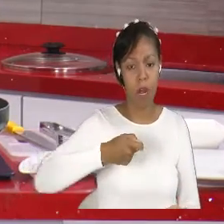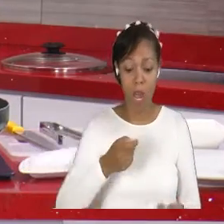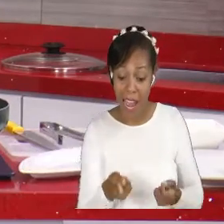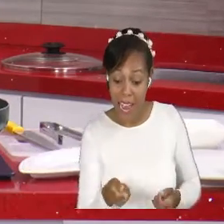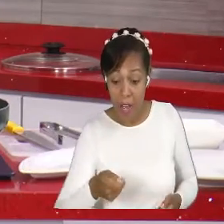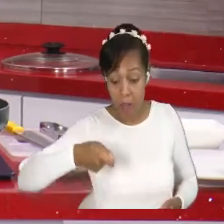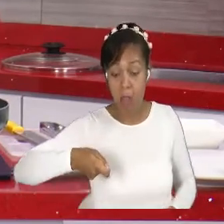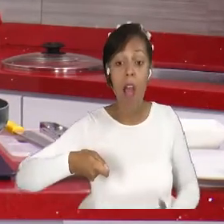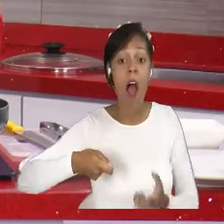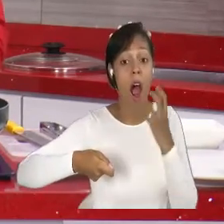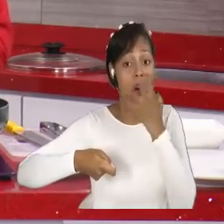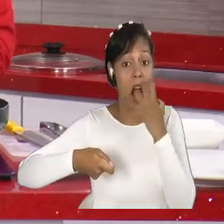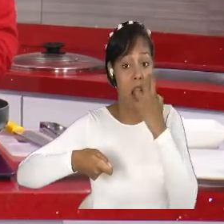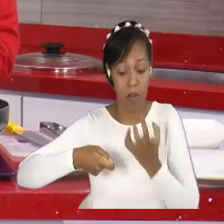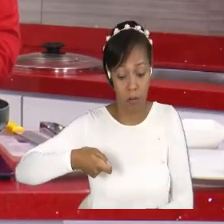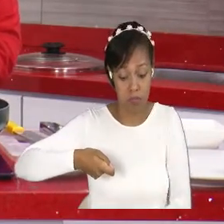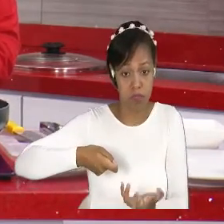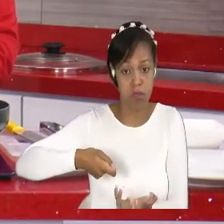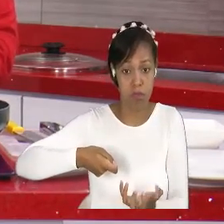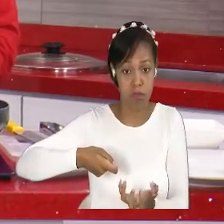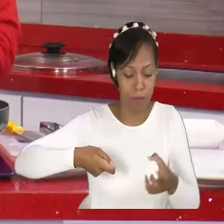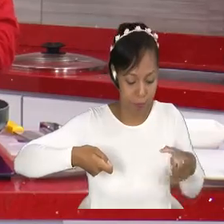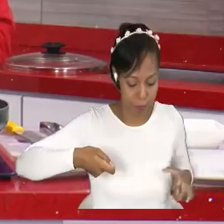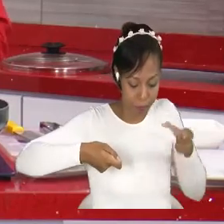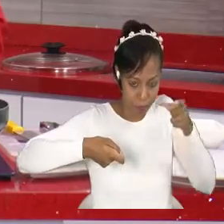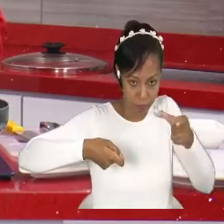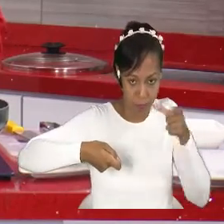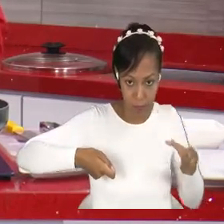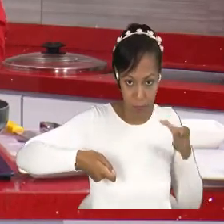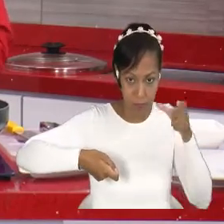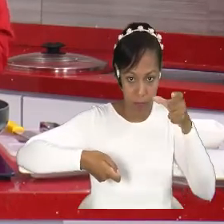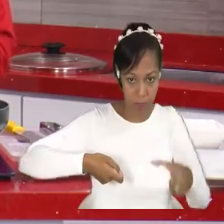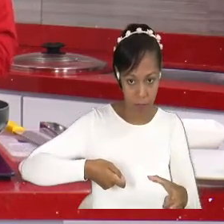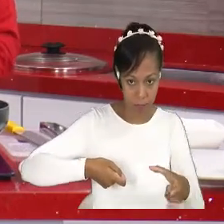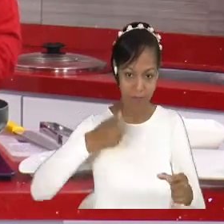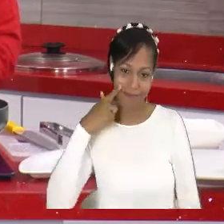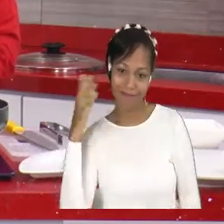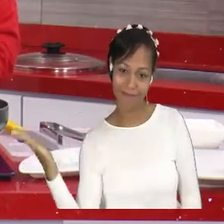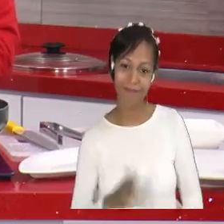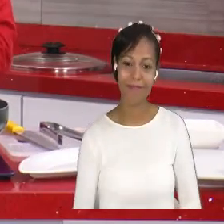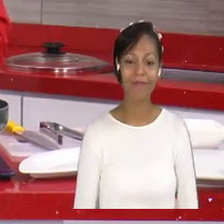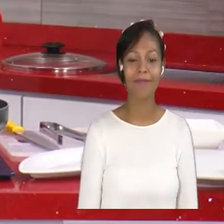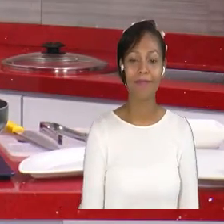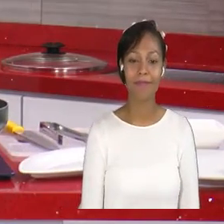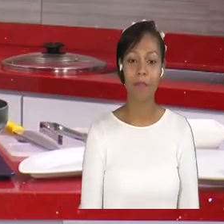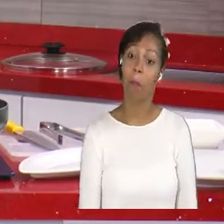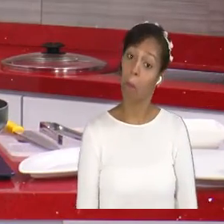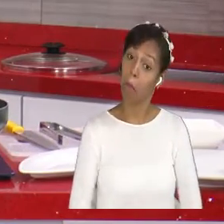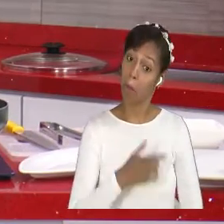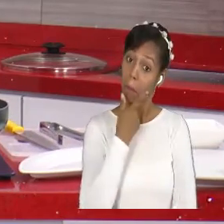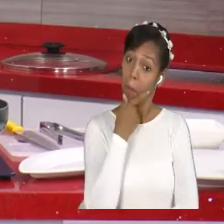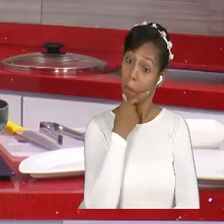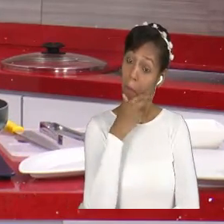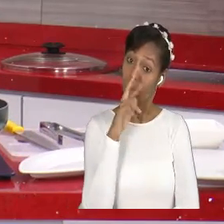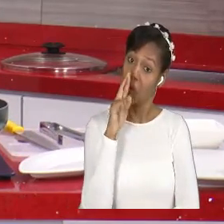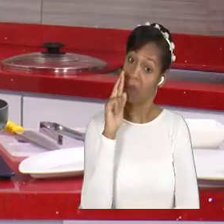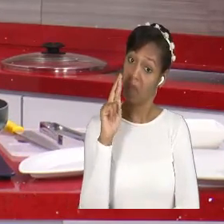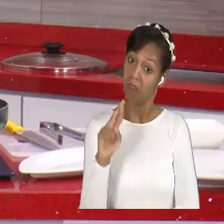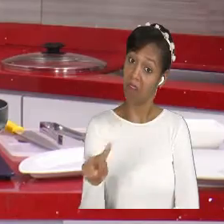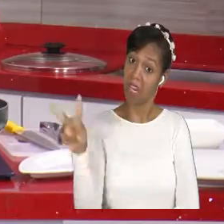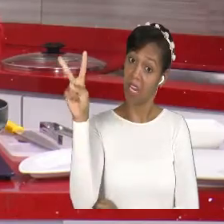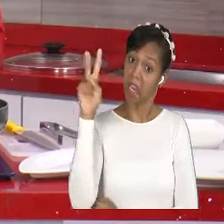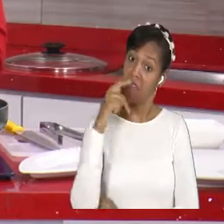sartén. Entonces la ponemos allá a grillar. Es una forma diferente de consumir la piña. La piña es un producto que